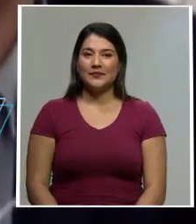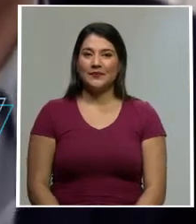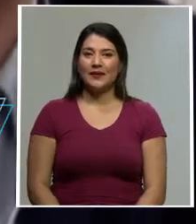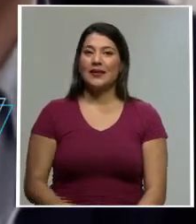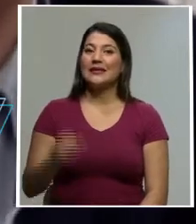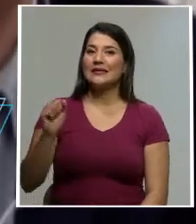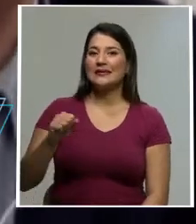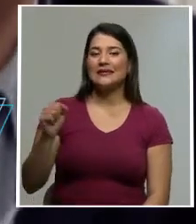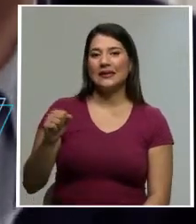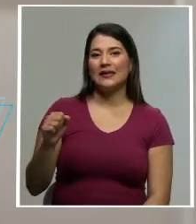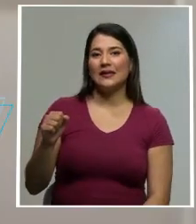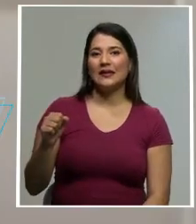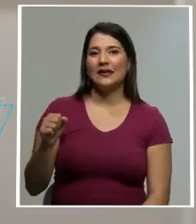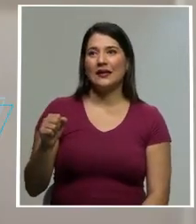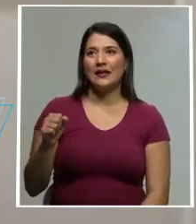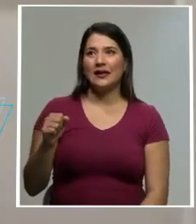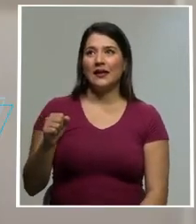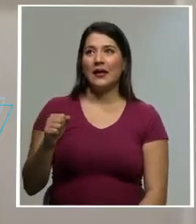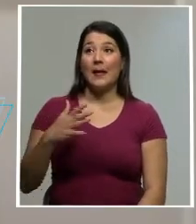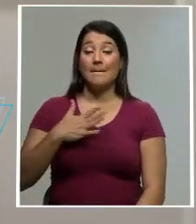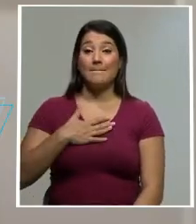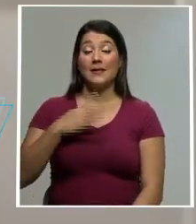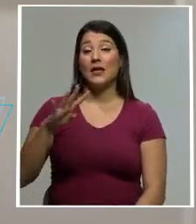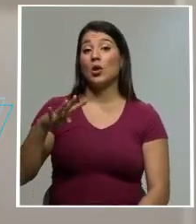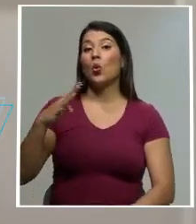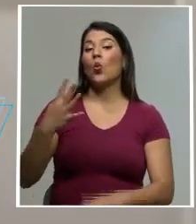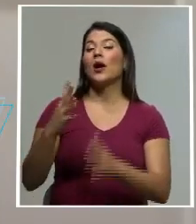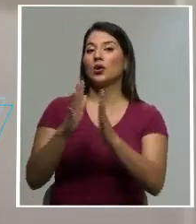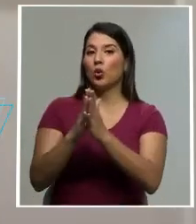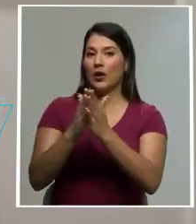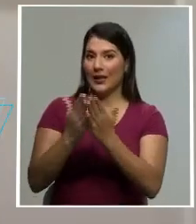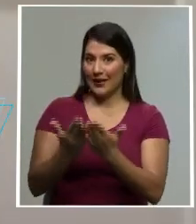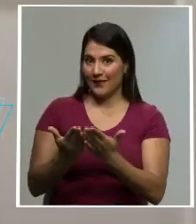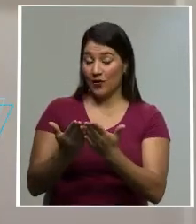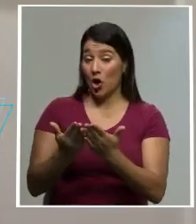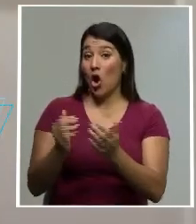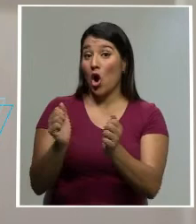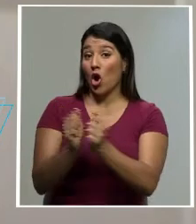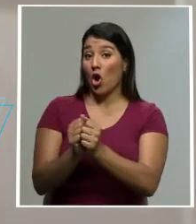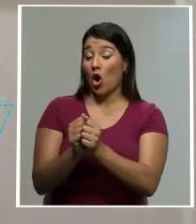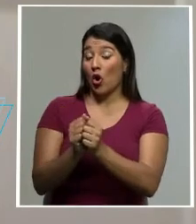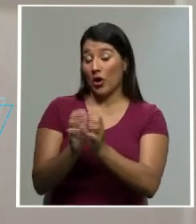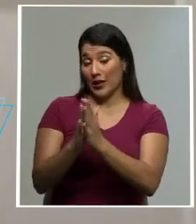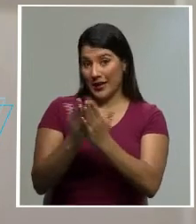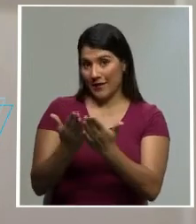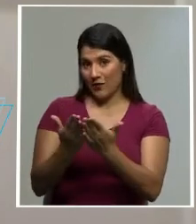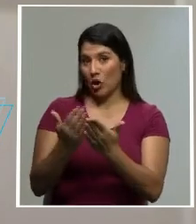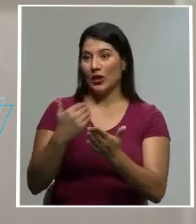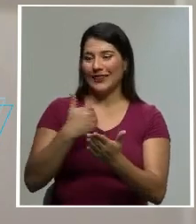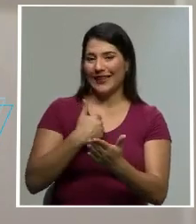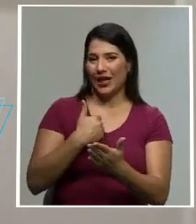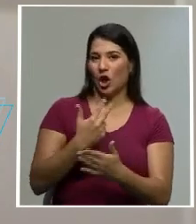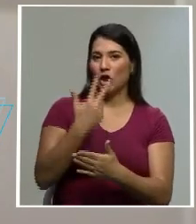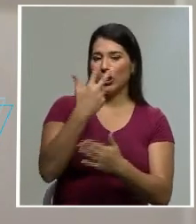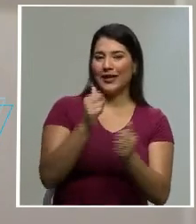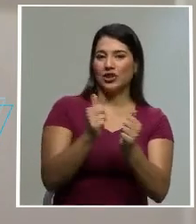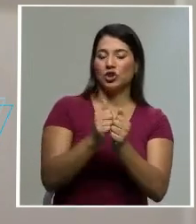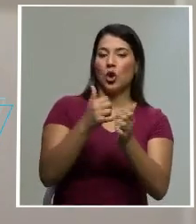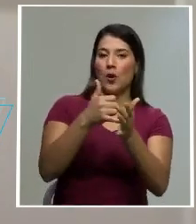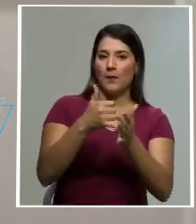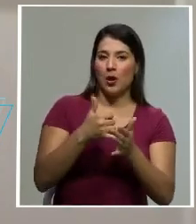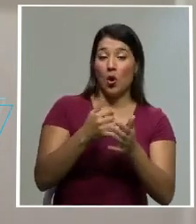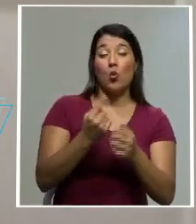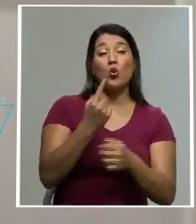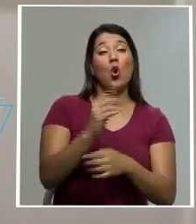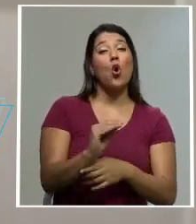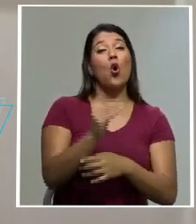no, bueno, este sería mi cuarto libro y realmente serían 3 premiados, o sea, uno con el Joven Creación,